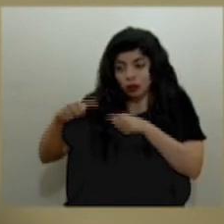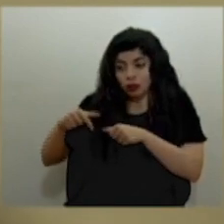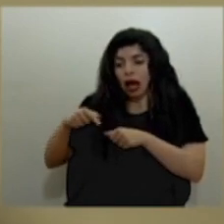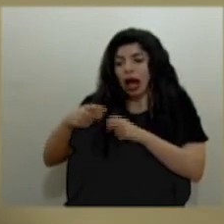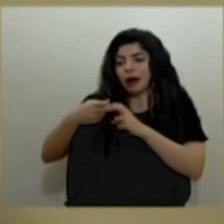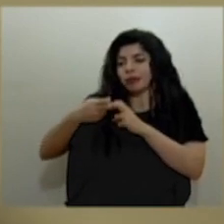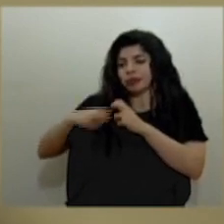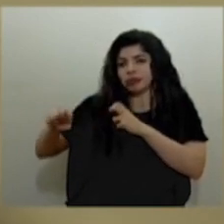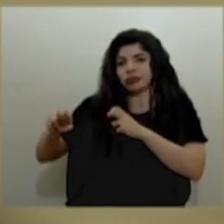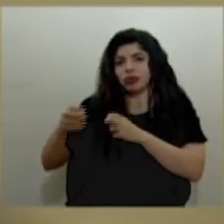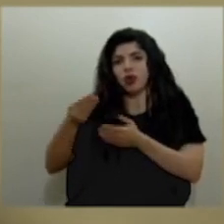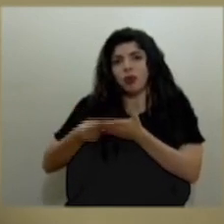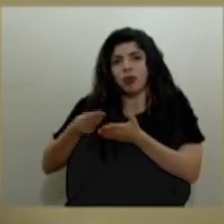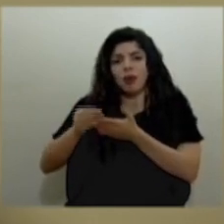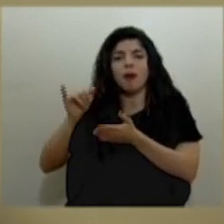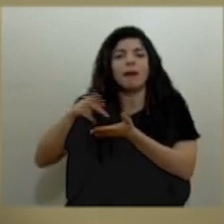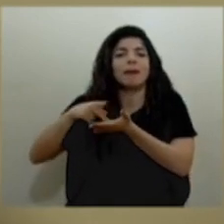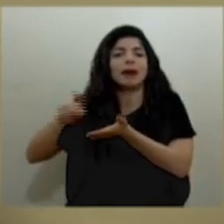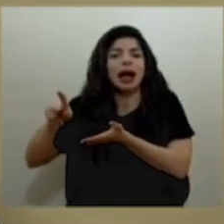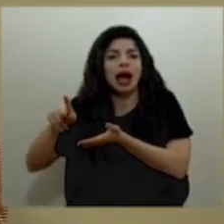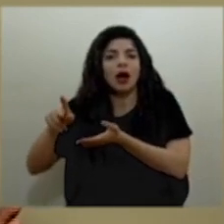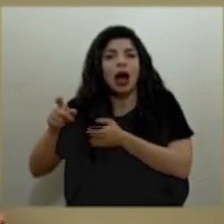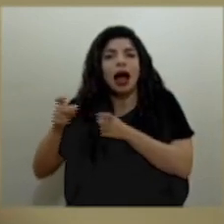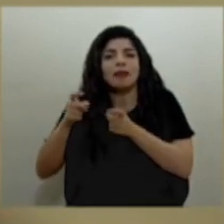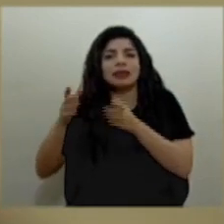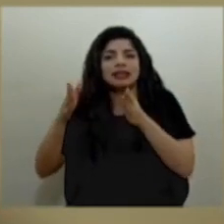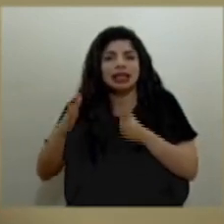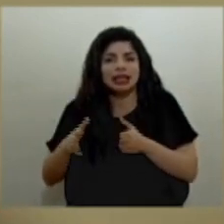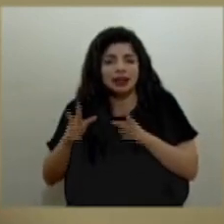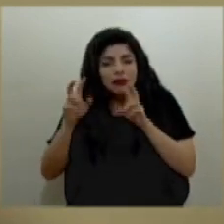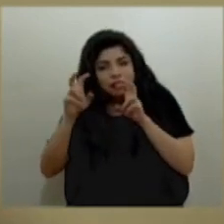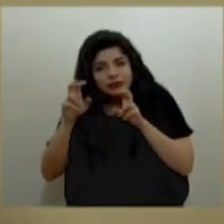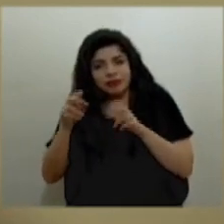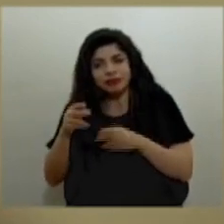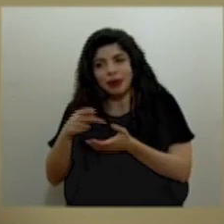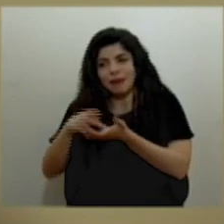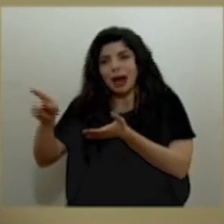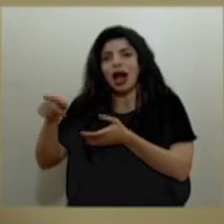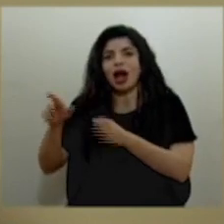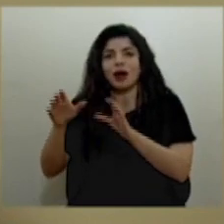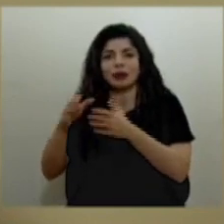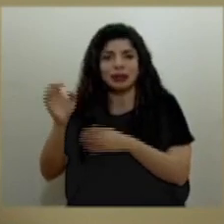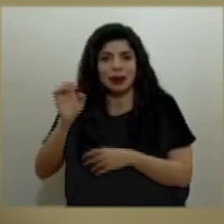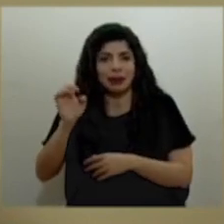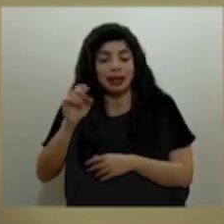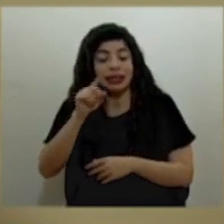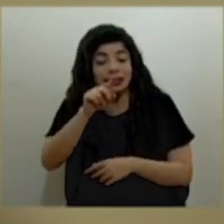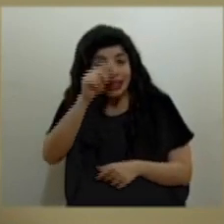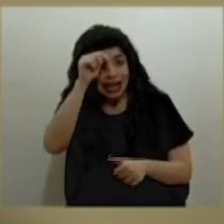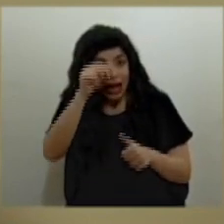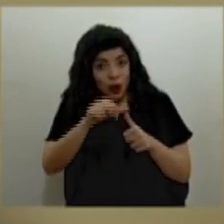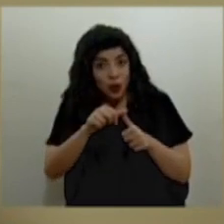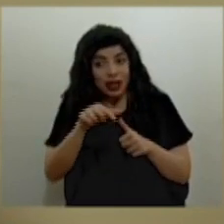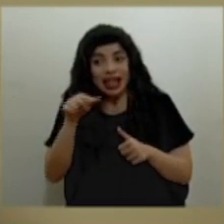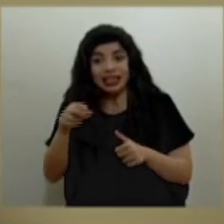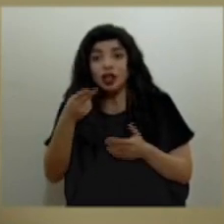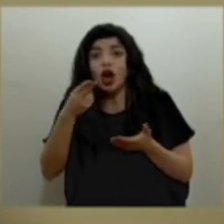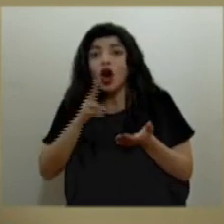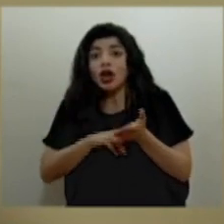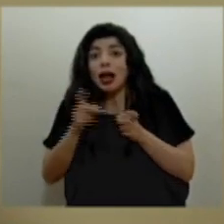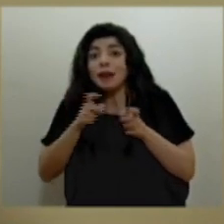hace el traslado del cobro. Es una especie de cobro administrativo que se hace a la comisión de emergencia. Recordemos que aquí no estamos frente a